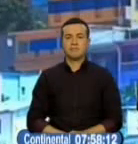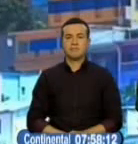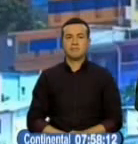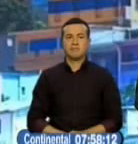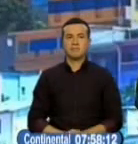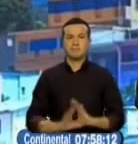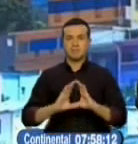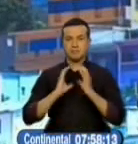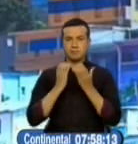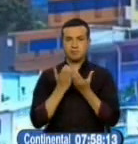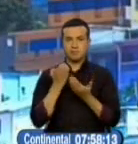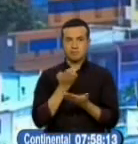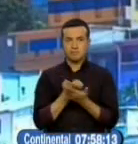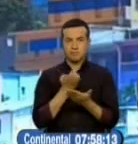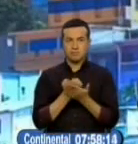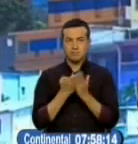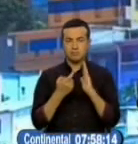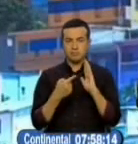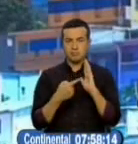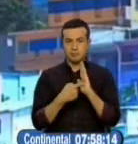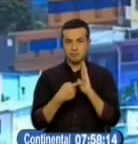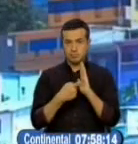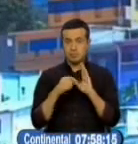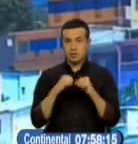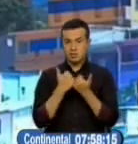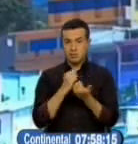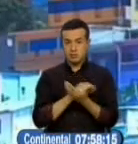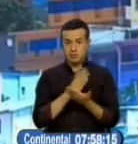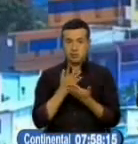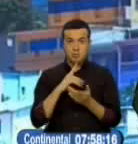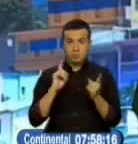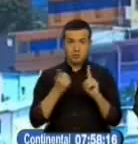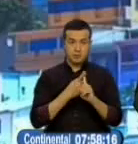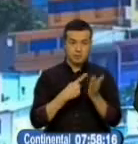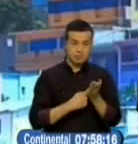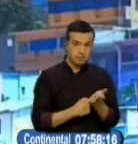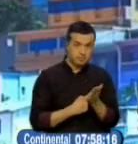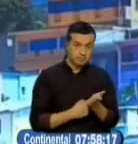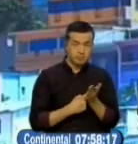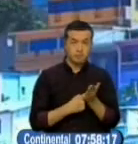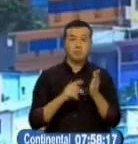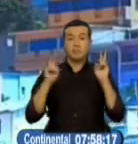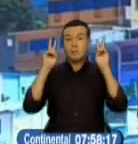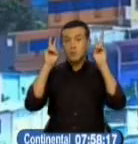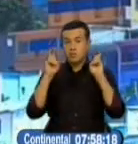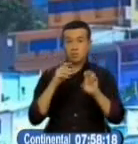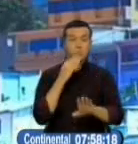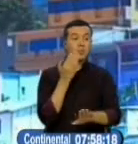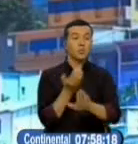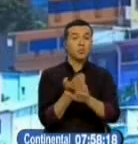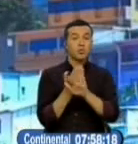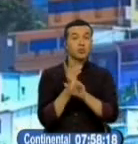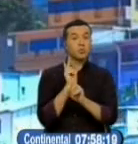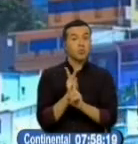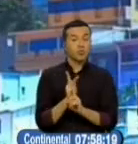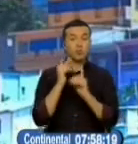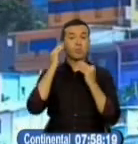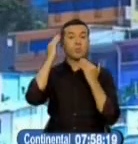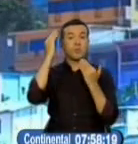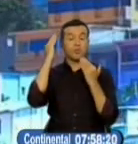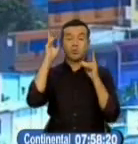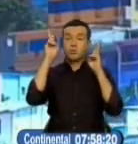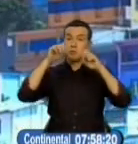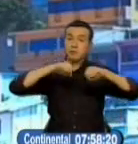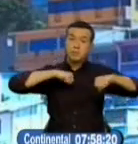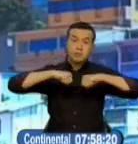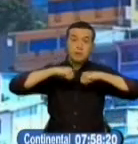La Comisión de Régimen Económico y Tributario de la Asamblea Nacional sostuvo su primera sesión ordinaria en la que se plantearon los ejes políticos para el